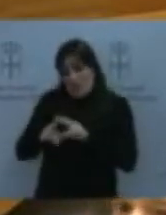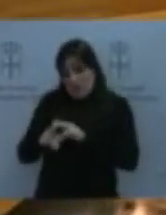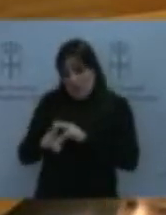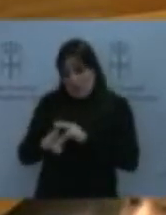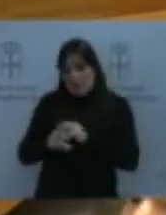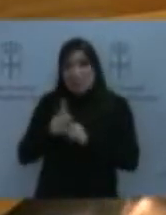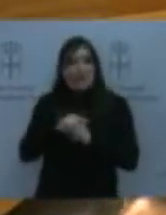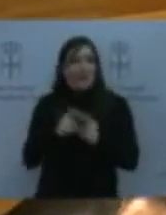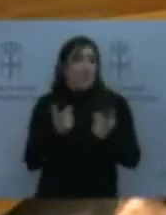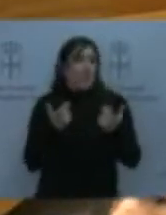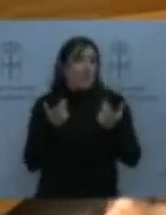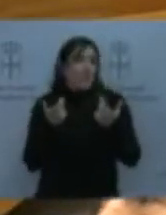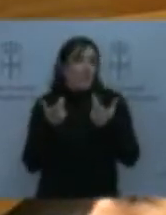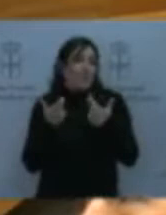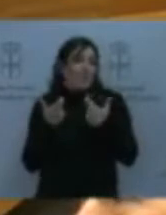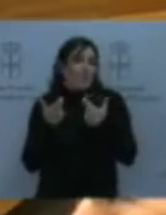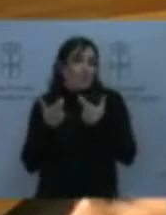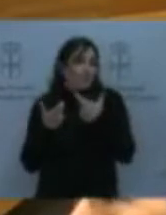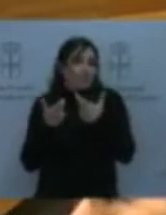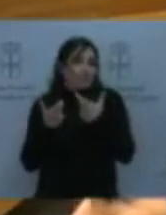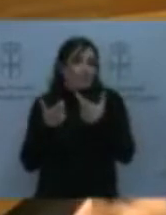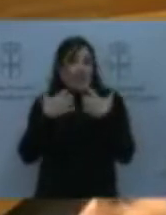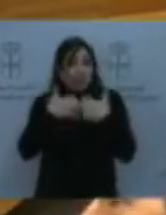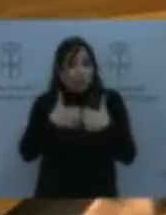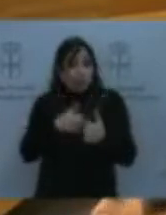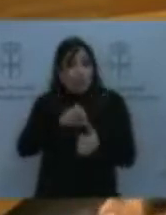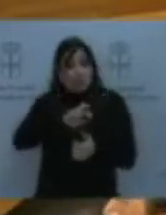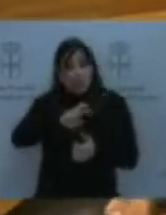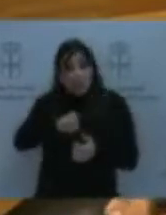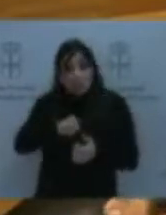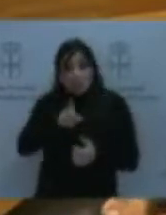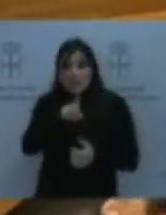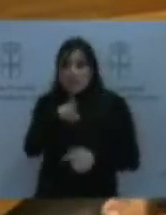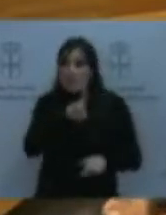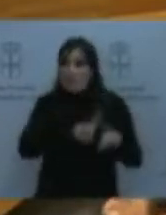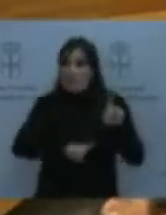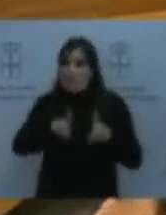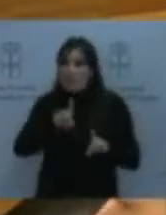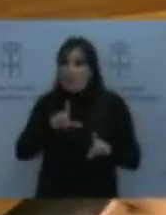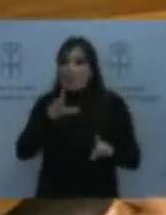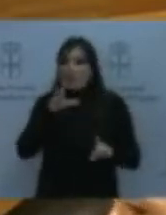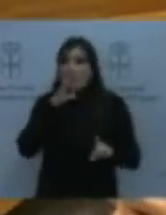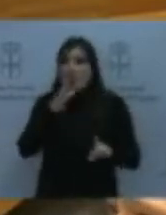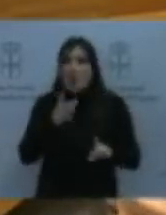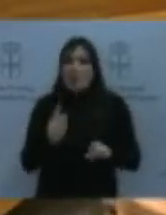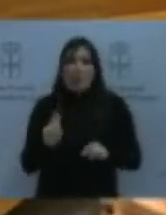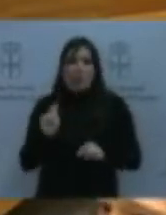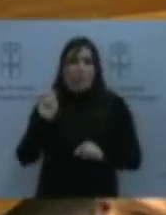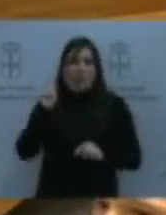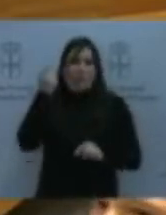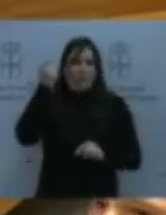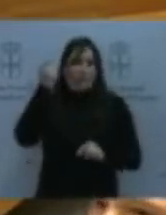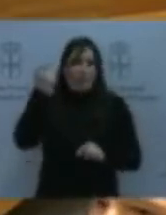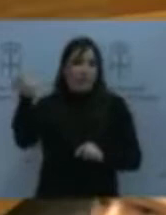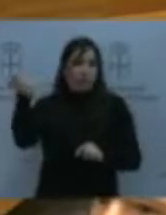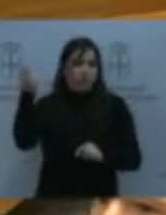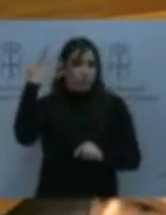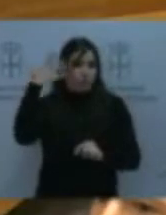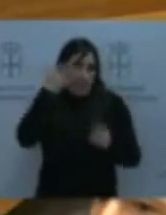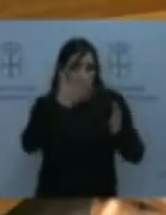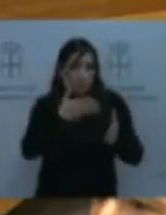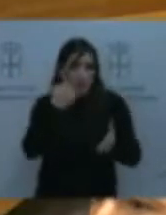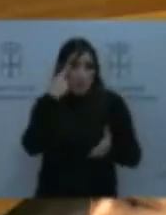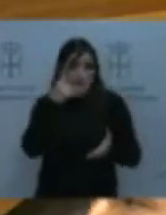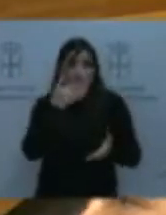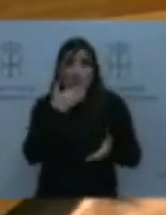otras industrias que tienen problemas derivados del alto coste de la electricidad, que usted conoce muy bien porque se ha hecho muchas veces aquí. Hay una